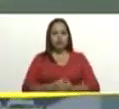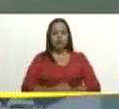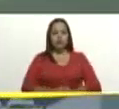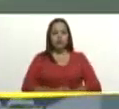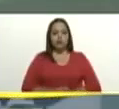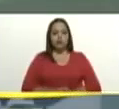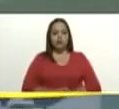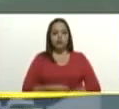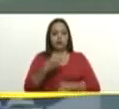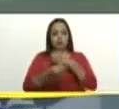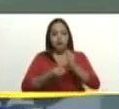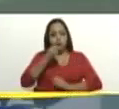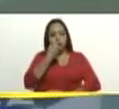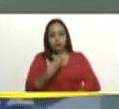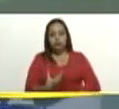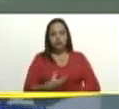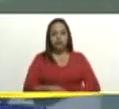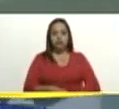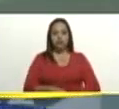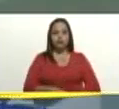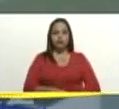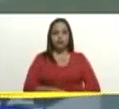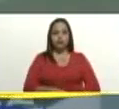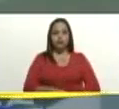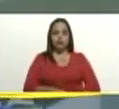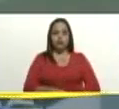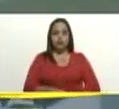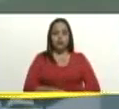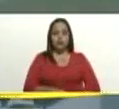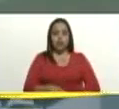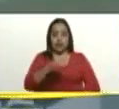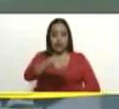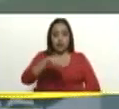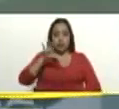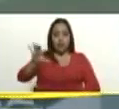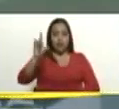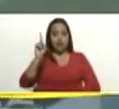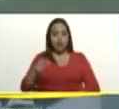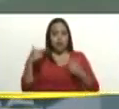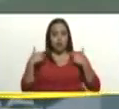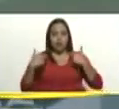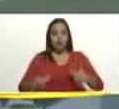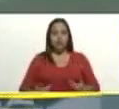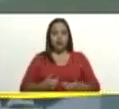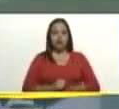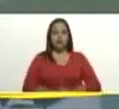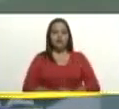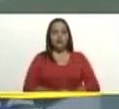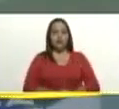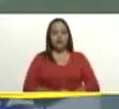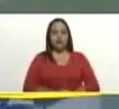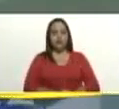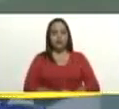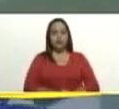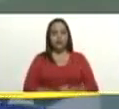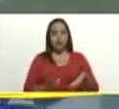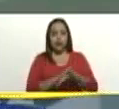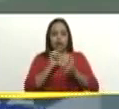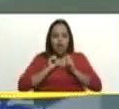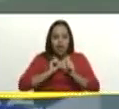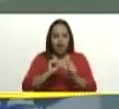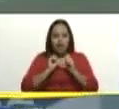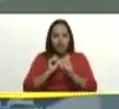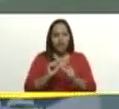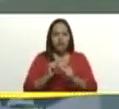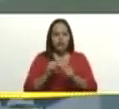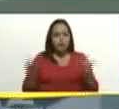para el bienestar de su país y de la humanidad. Desde la lucha